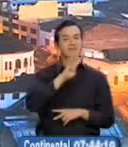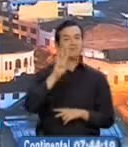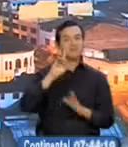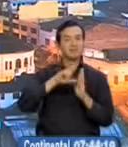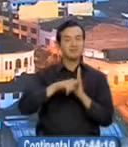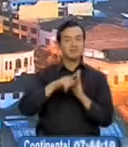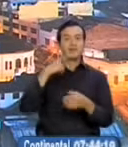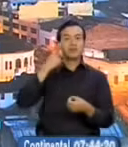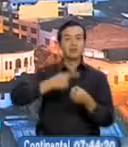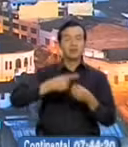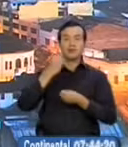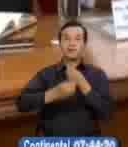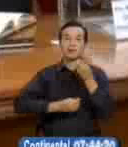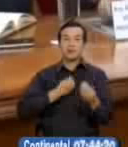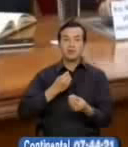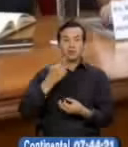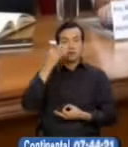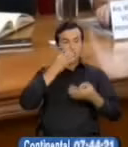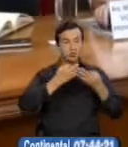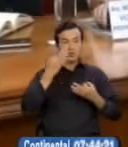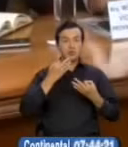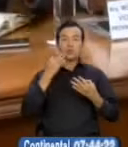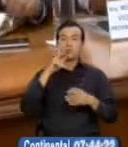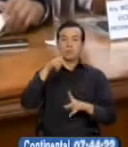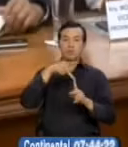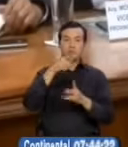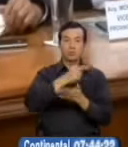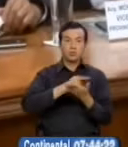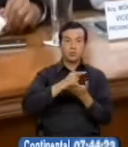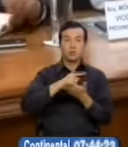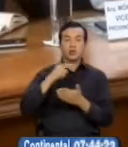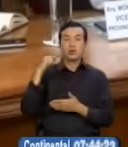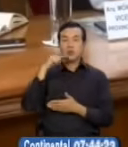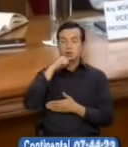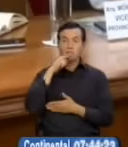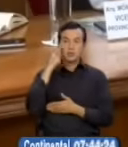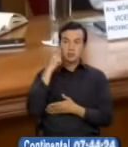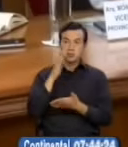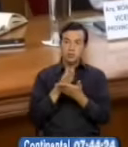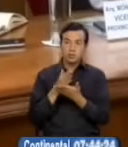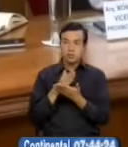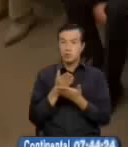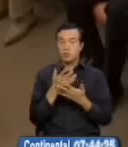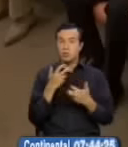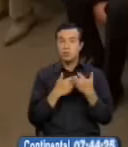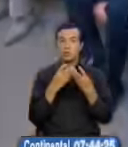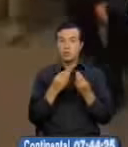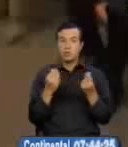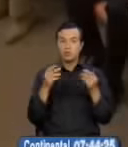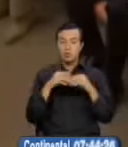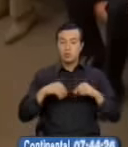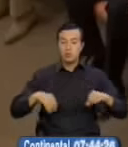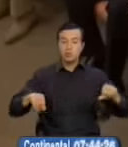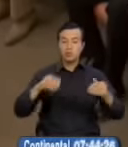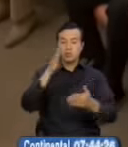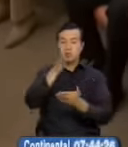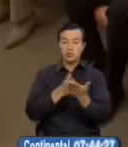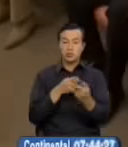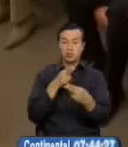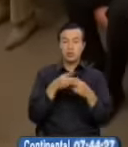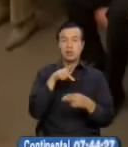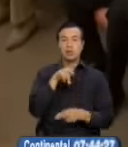7:44 en Quito se realizó la audiencia de mediación entre las prefecturas de Guayas y Cañar para resolver la controversia que existe entre los límites del sector conocido como